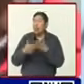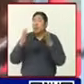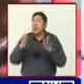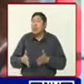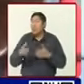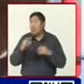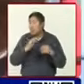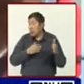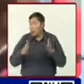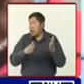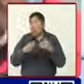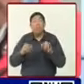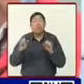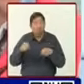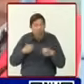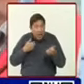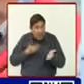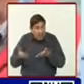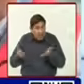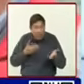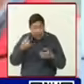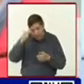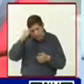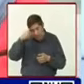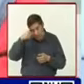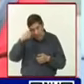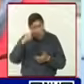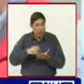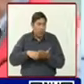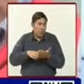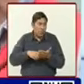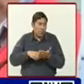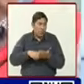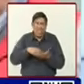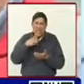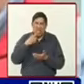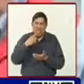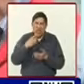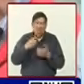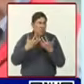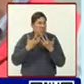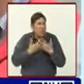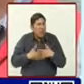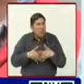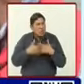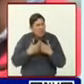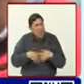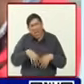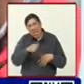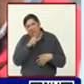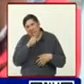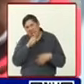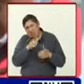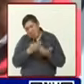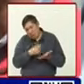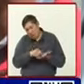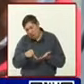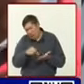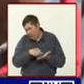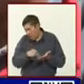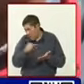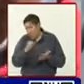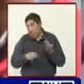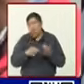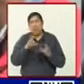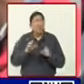alguna manera nos pueda servir como reserva. Esos ya dirán los de EPSAS, ¿no?, cómo serán las cotas correspondientes,